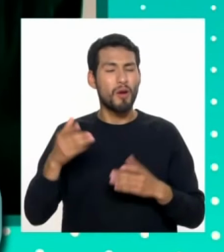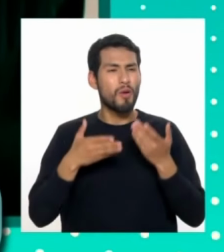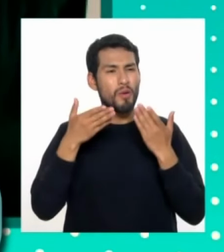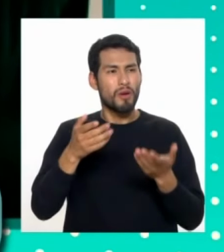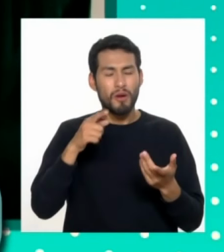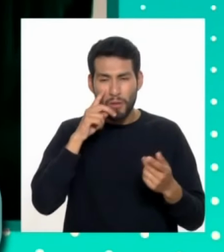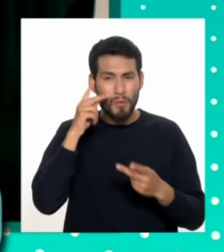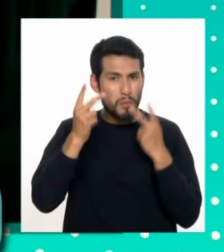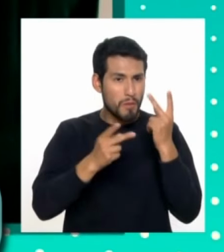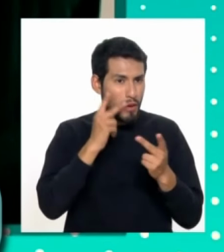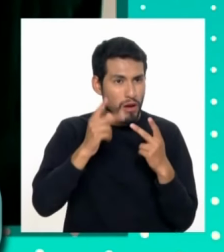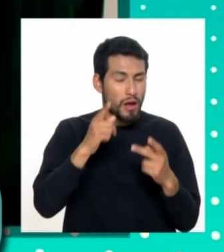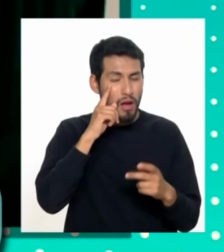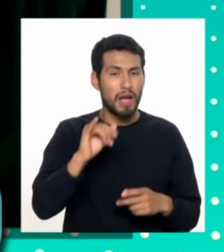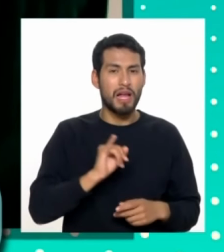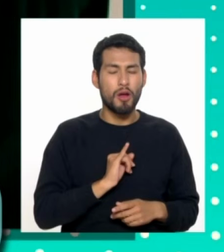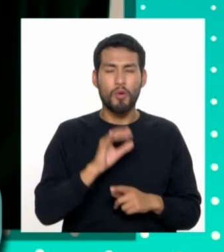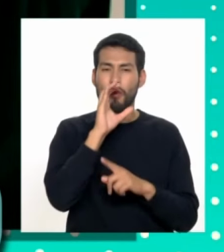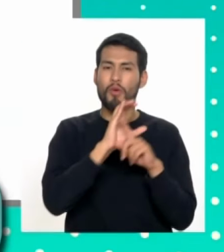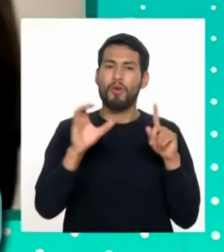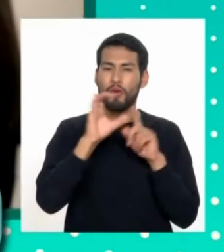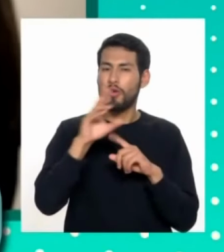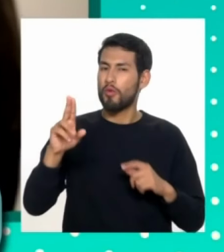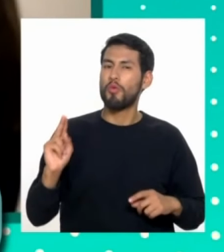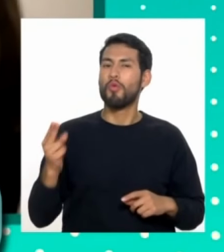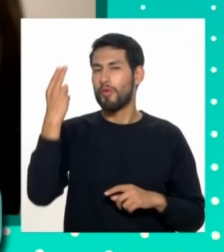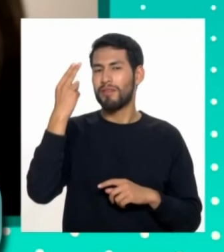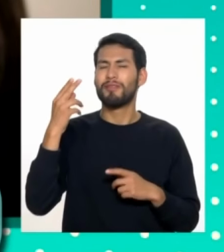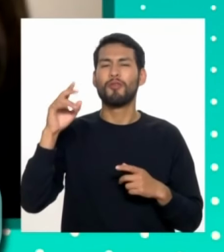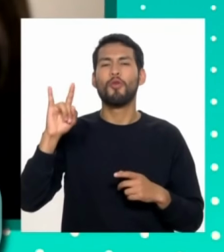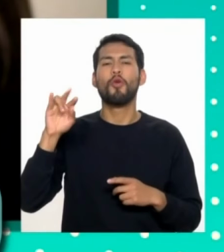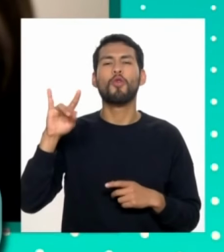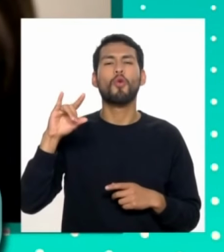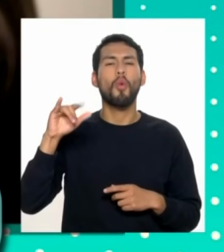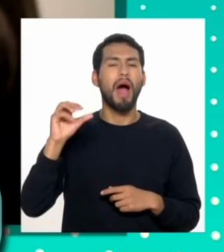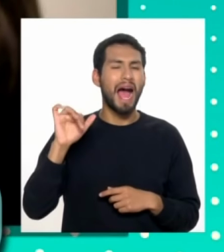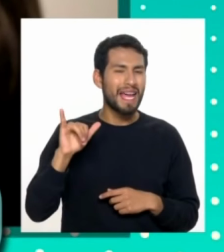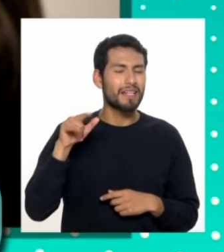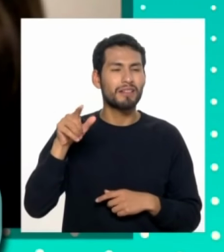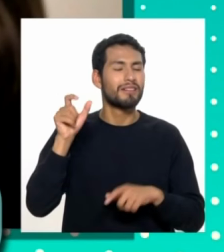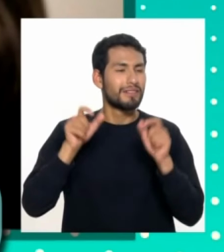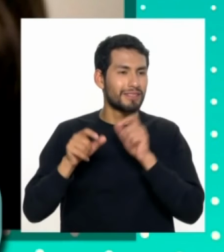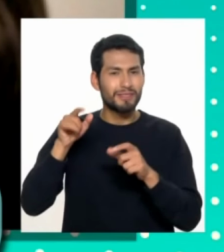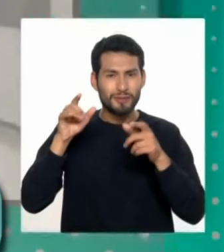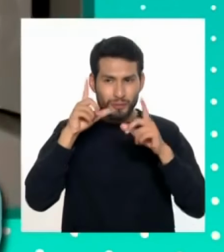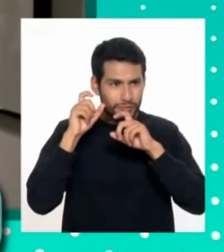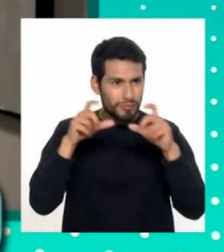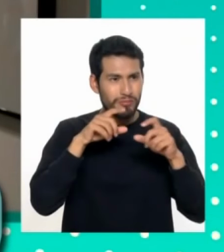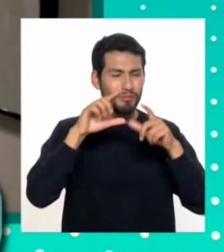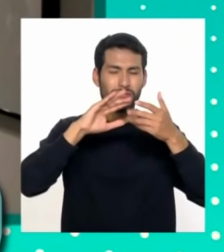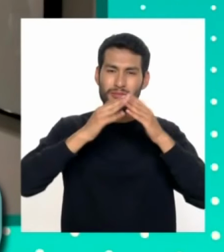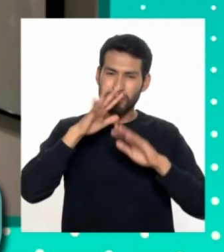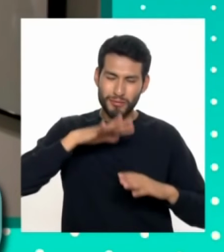acercar a los visitantes a la identidad cultural uruguaya a través de los retratos de su gente, paisajes y costumbres. La